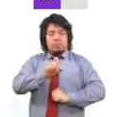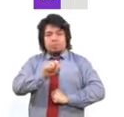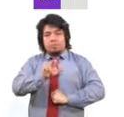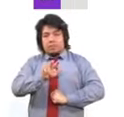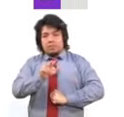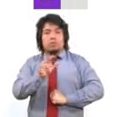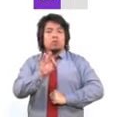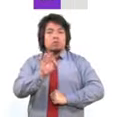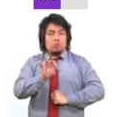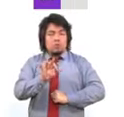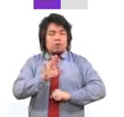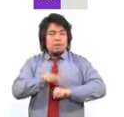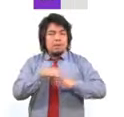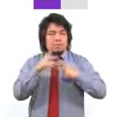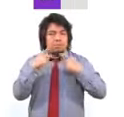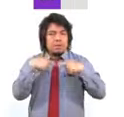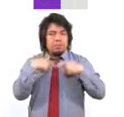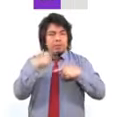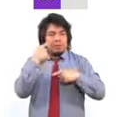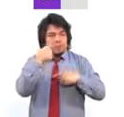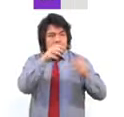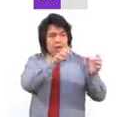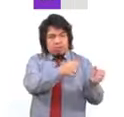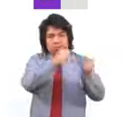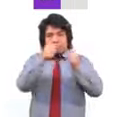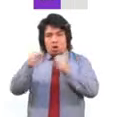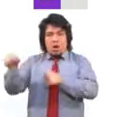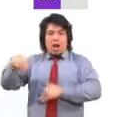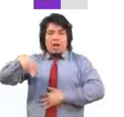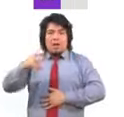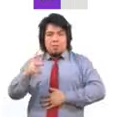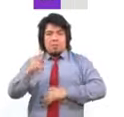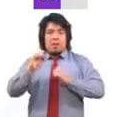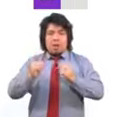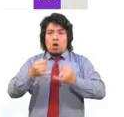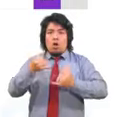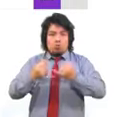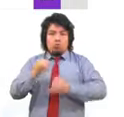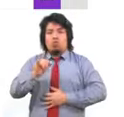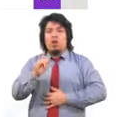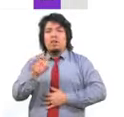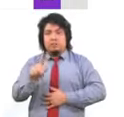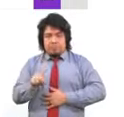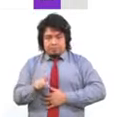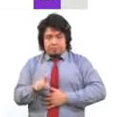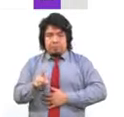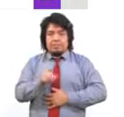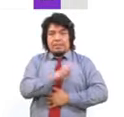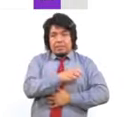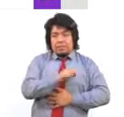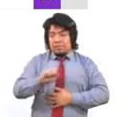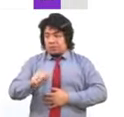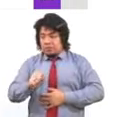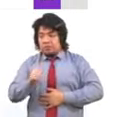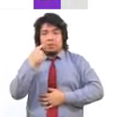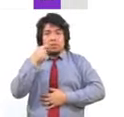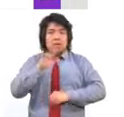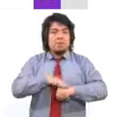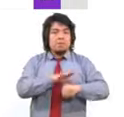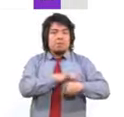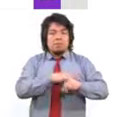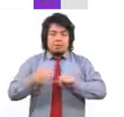número de agresores que llevamos ante los jueces. Entre enero y septiembre de este año, hemos conseguido la vinculación